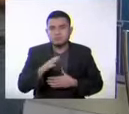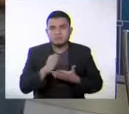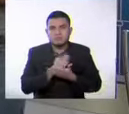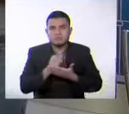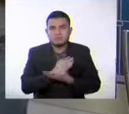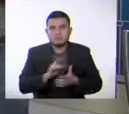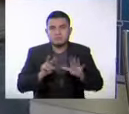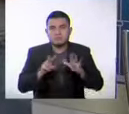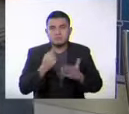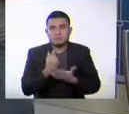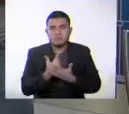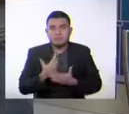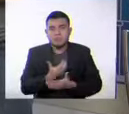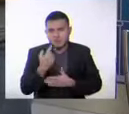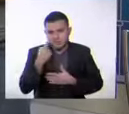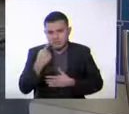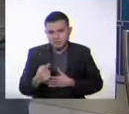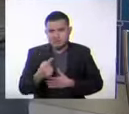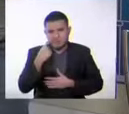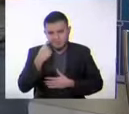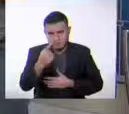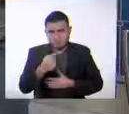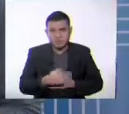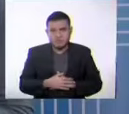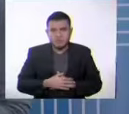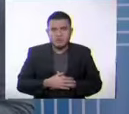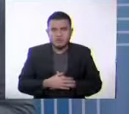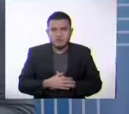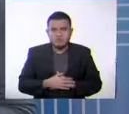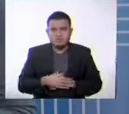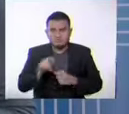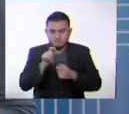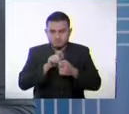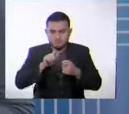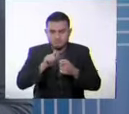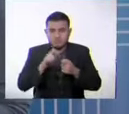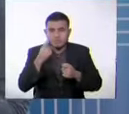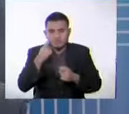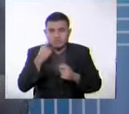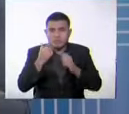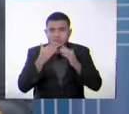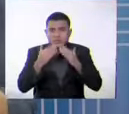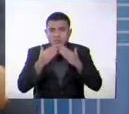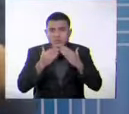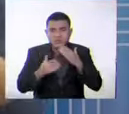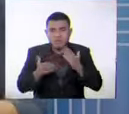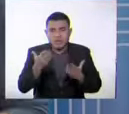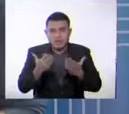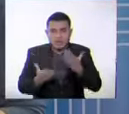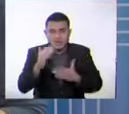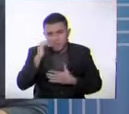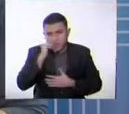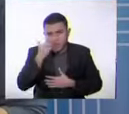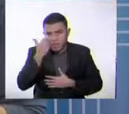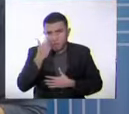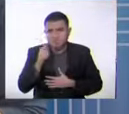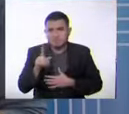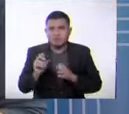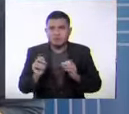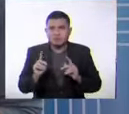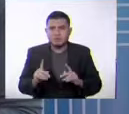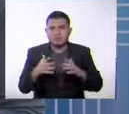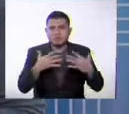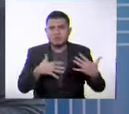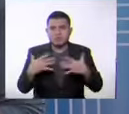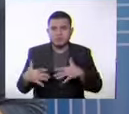grado estábamos viendo, si ustedes ponen atención, hay casos bien específicos donde se habla de que a veces a los chicos, a los varones, se les da oportunidad de jugar,